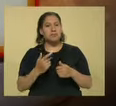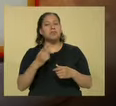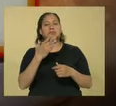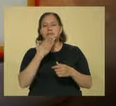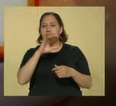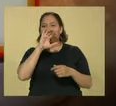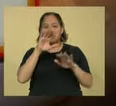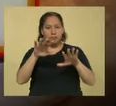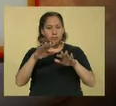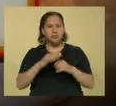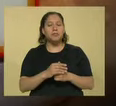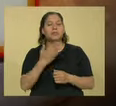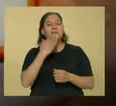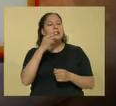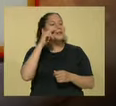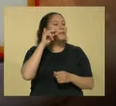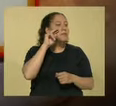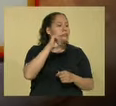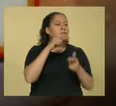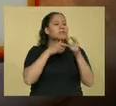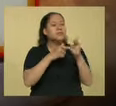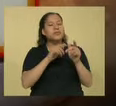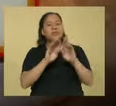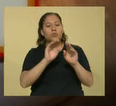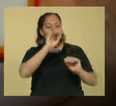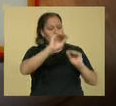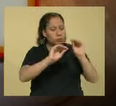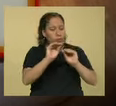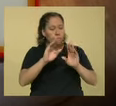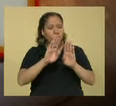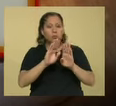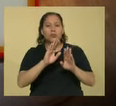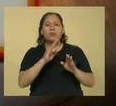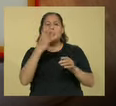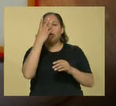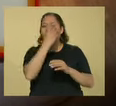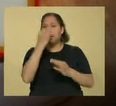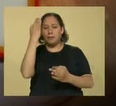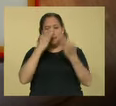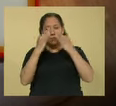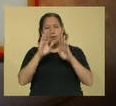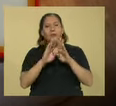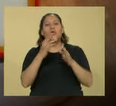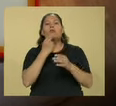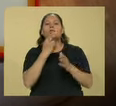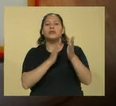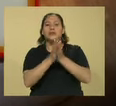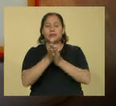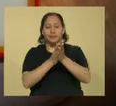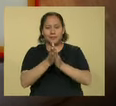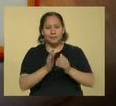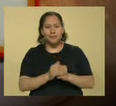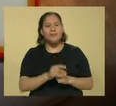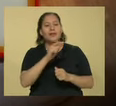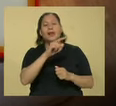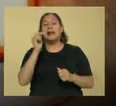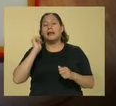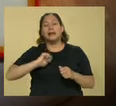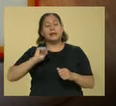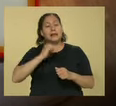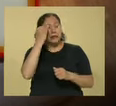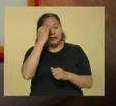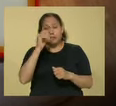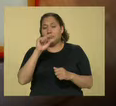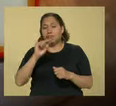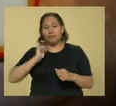maravilla, vamos a seguir viendo paso a paso este ritual de belleza a base del chocolate de tiempos milenarios, que